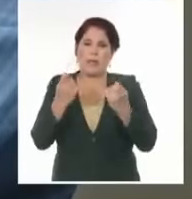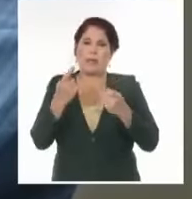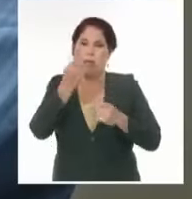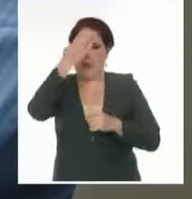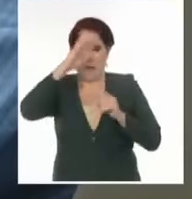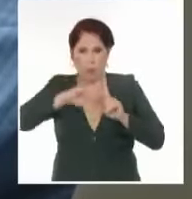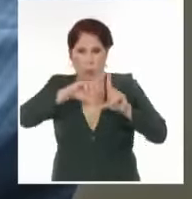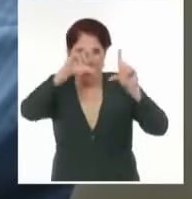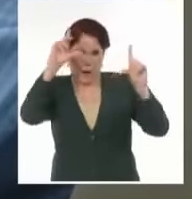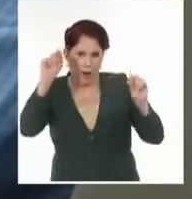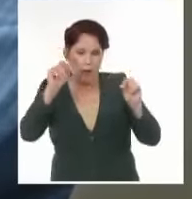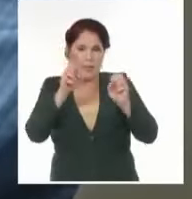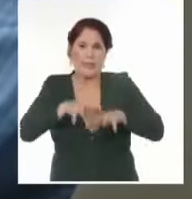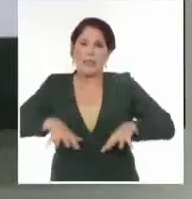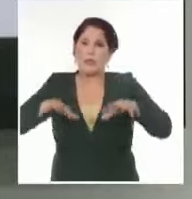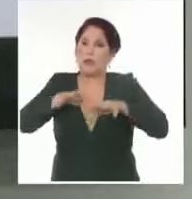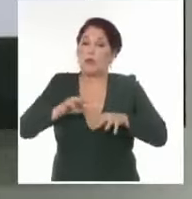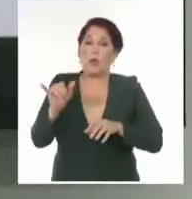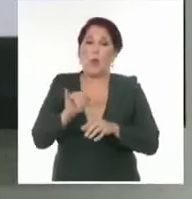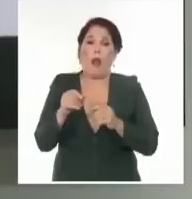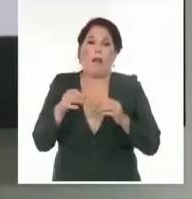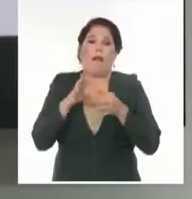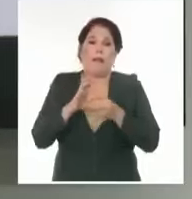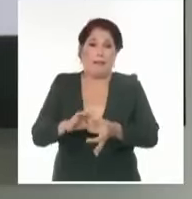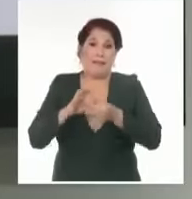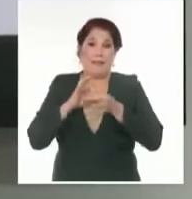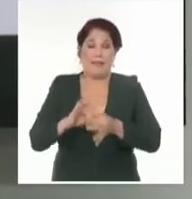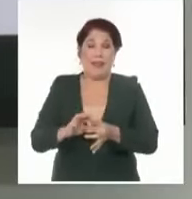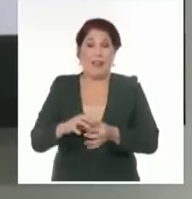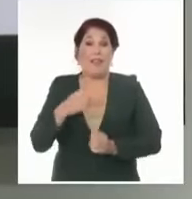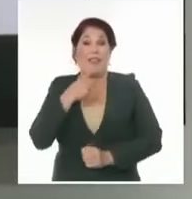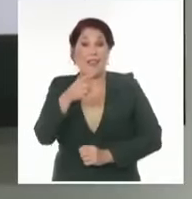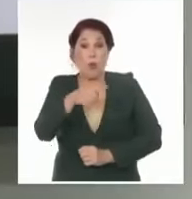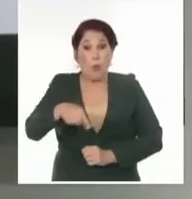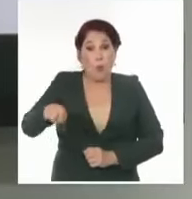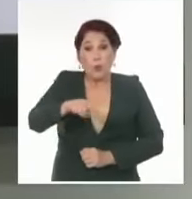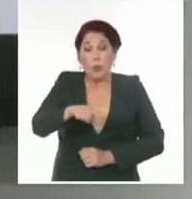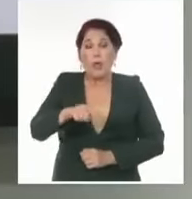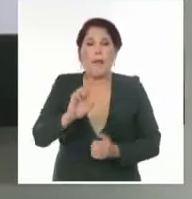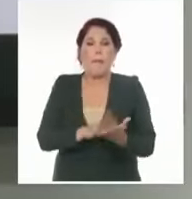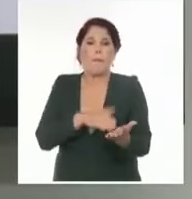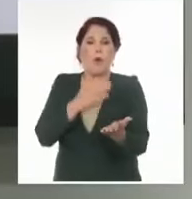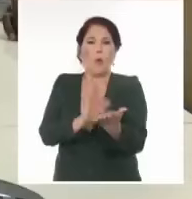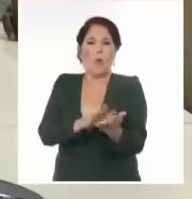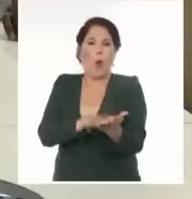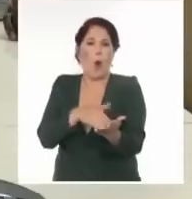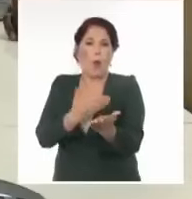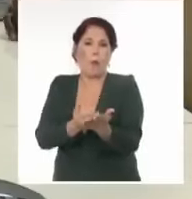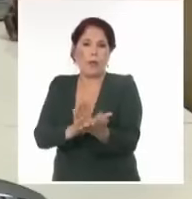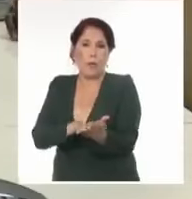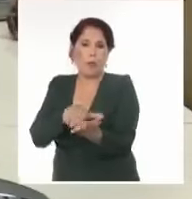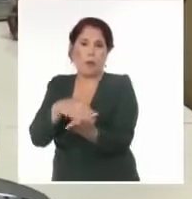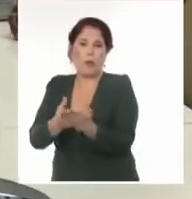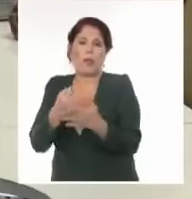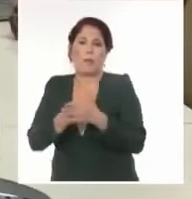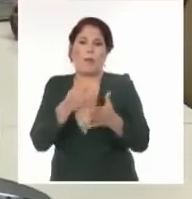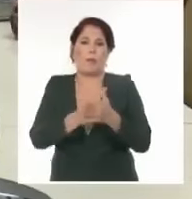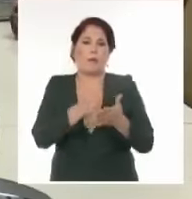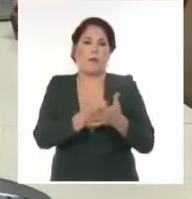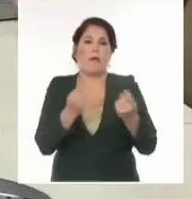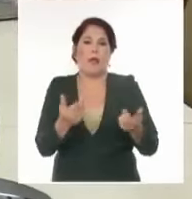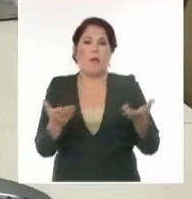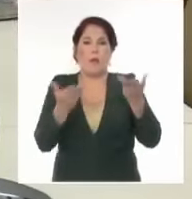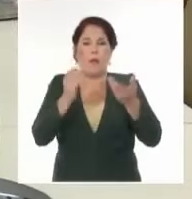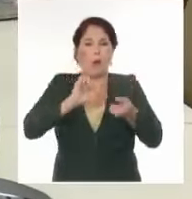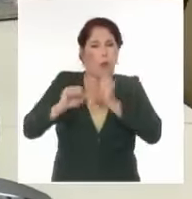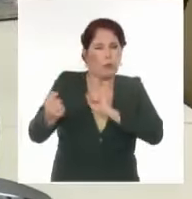un escenario de economía de guerra. Les corresponde, dijo, articular las propuestas para impulsar la economía, controlar su implementación